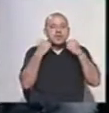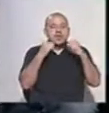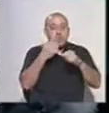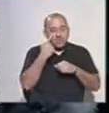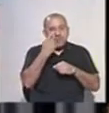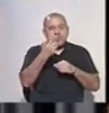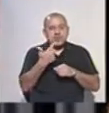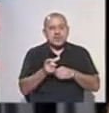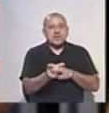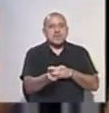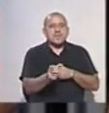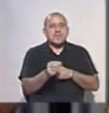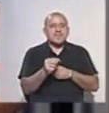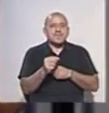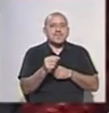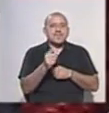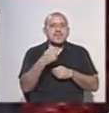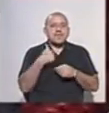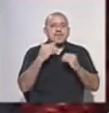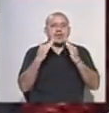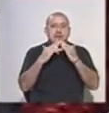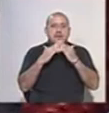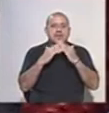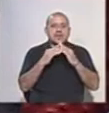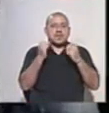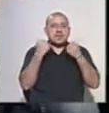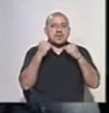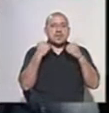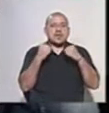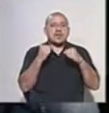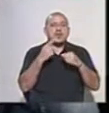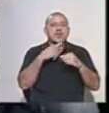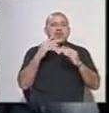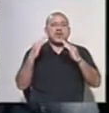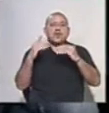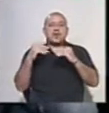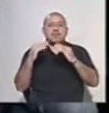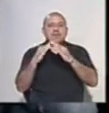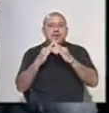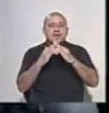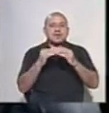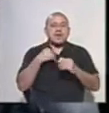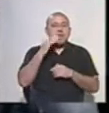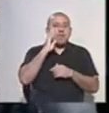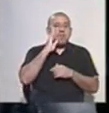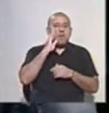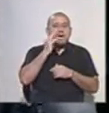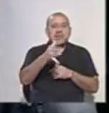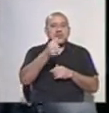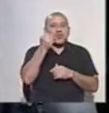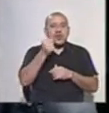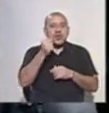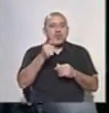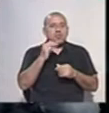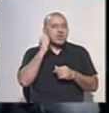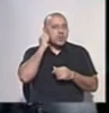¿Están ensayando en tu casa? Estamos llegando en casa y mi mamá, bueno, encontró esos videos que mi padre filmaba y está en mis cumpleaños de 19,